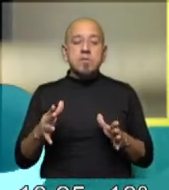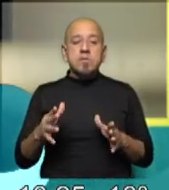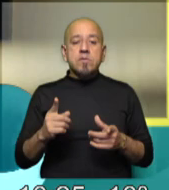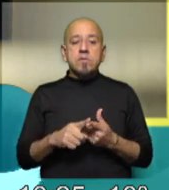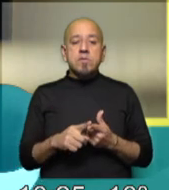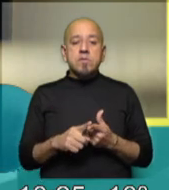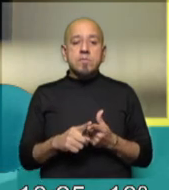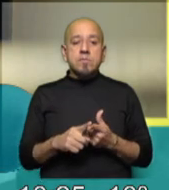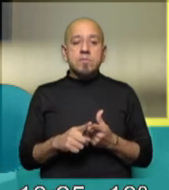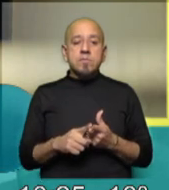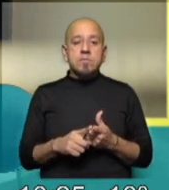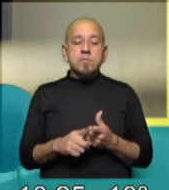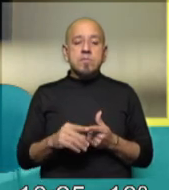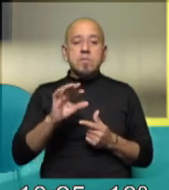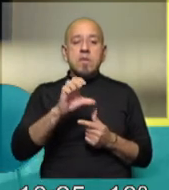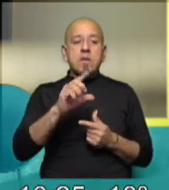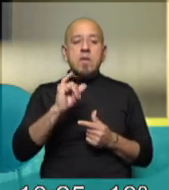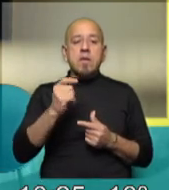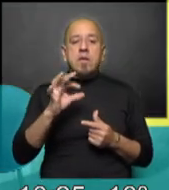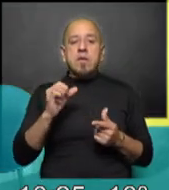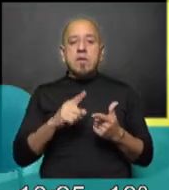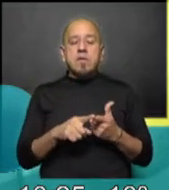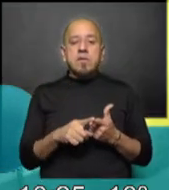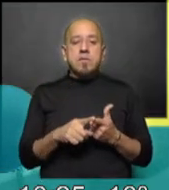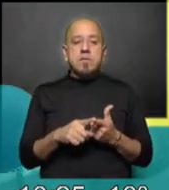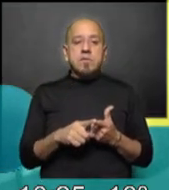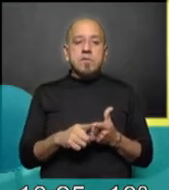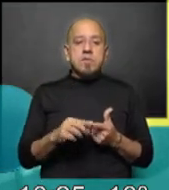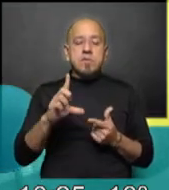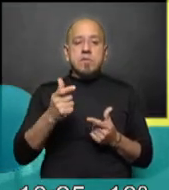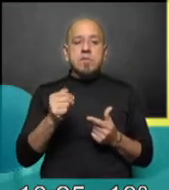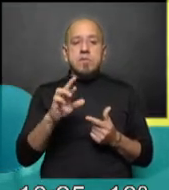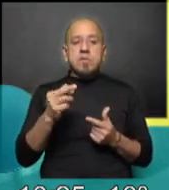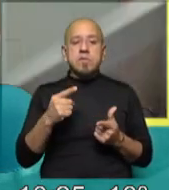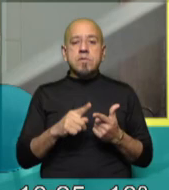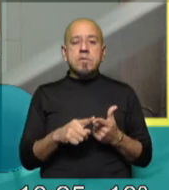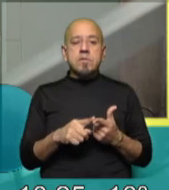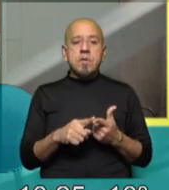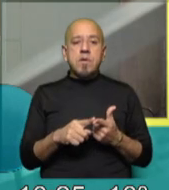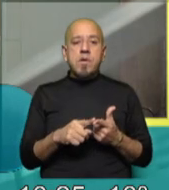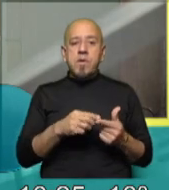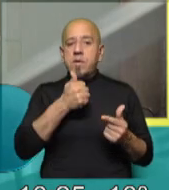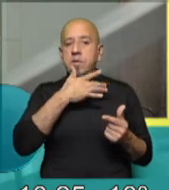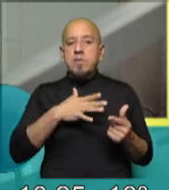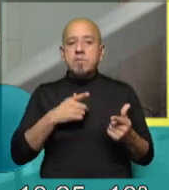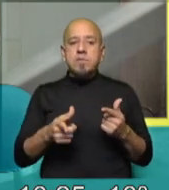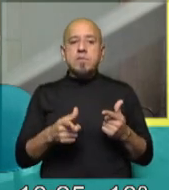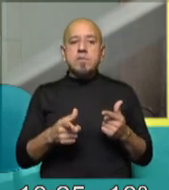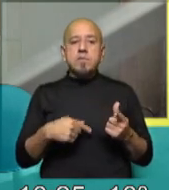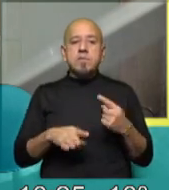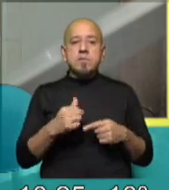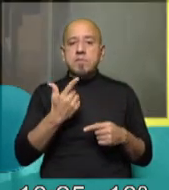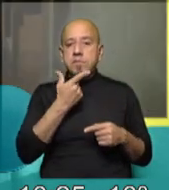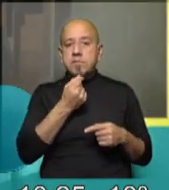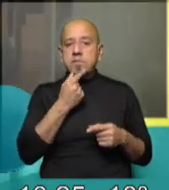tiempos. Está Daniel Elías por ahí, Laura Paredes. La historia es, así como se las conté, muy